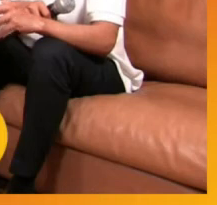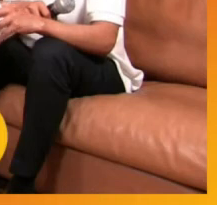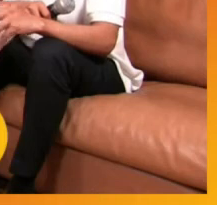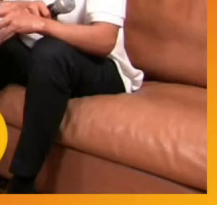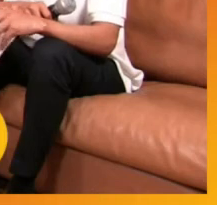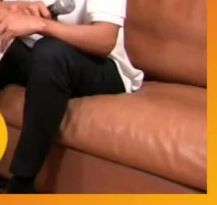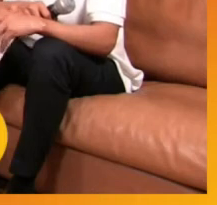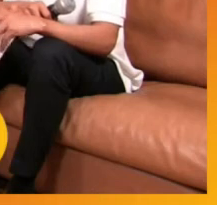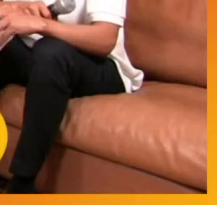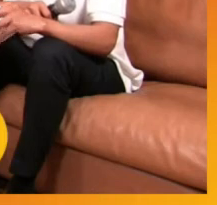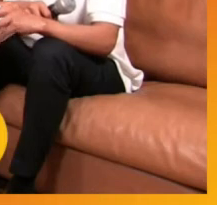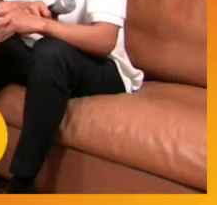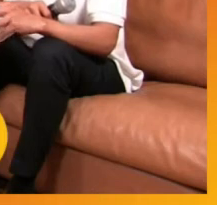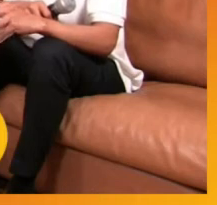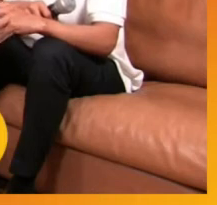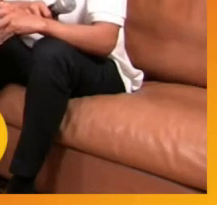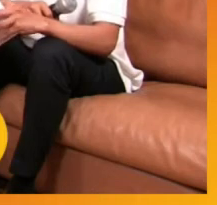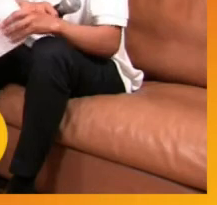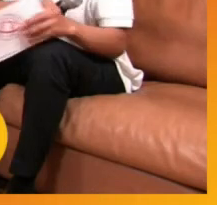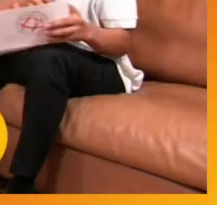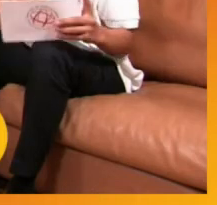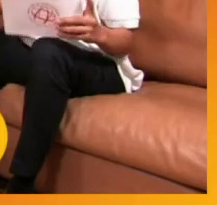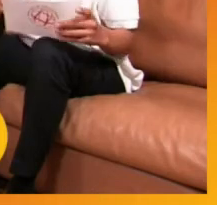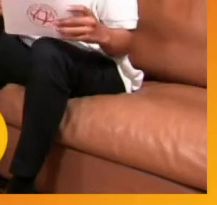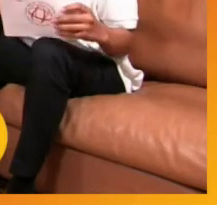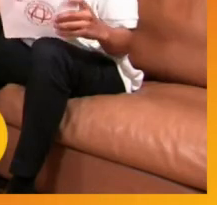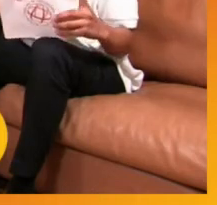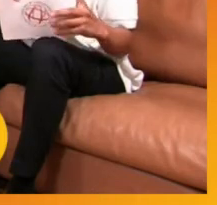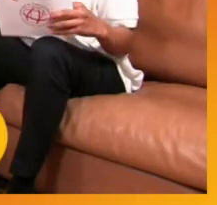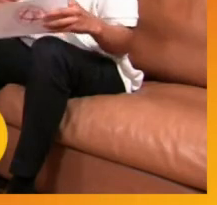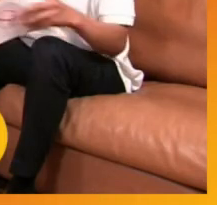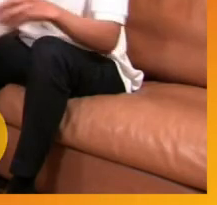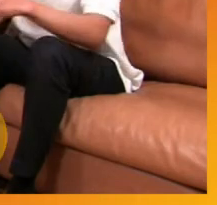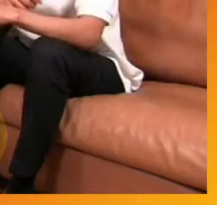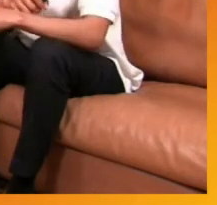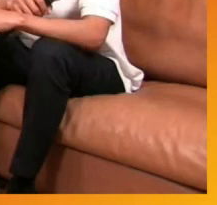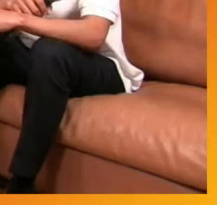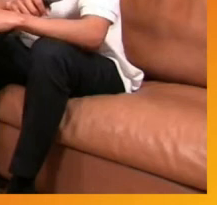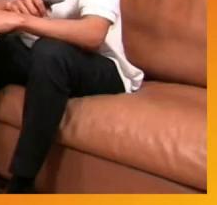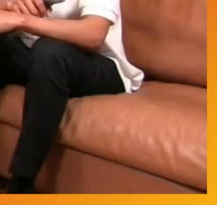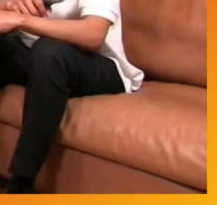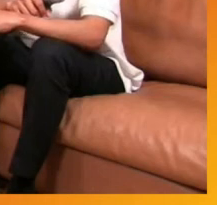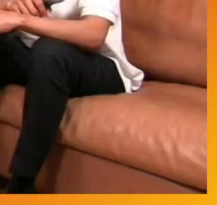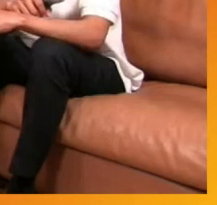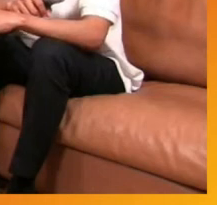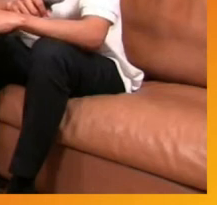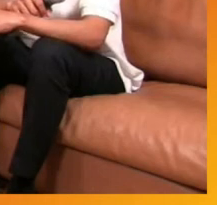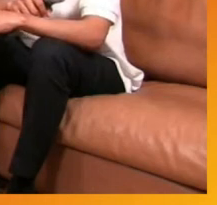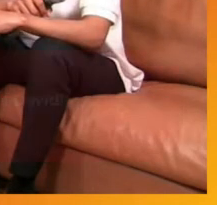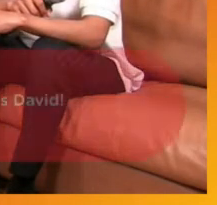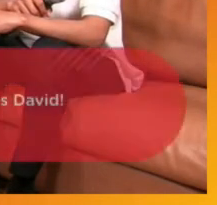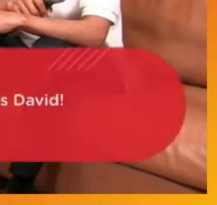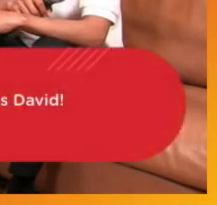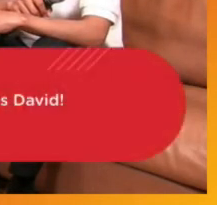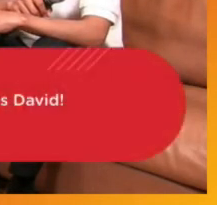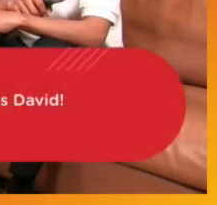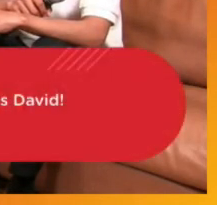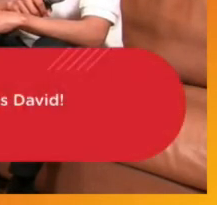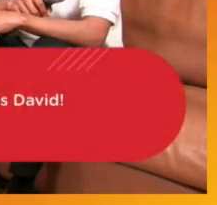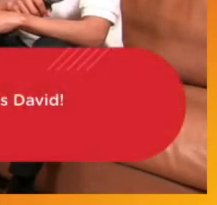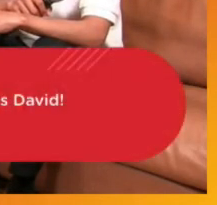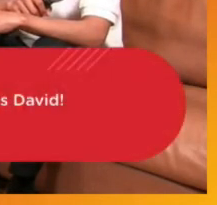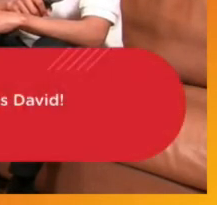agradecemos muchísimo. Quiero leer algunos comentarios que estamos viendo ahorita en el chat en vivo y nos dice, hasta que alguien nos dijo lo